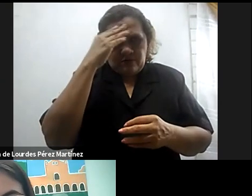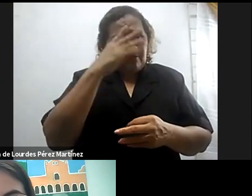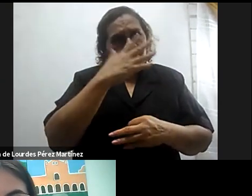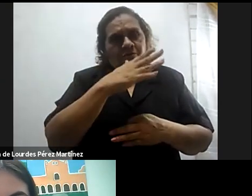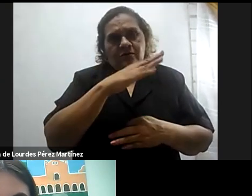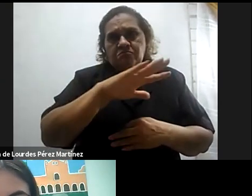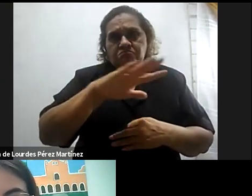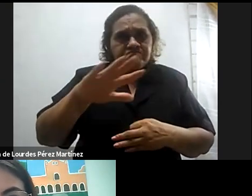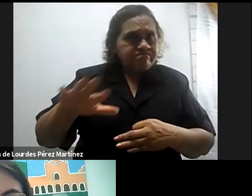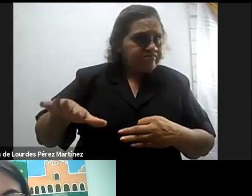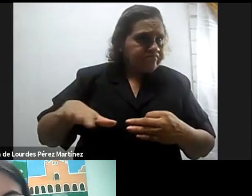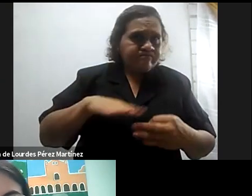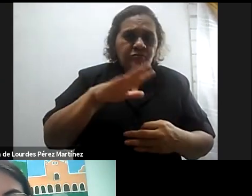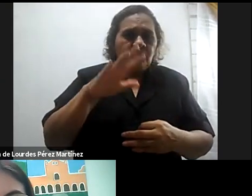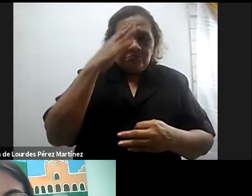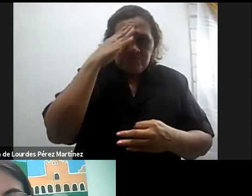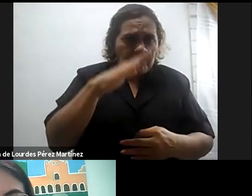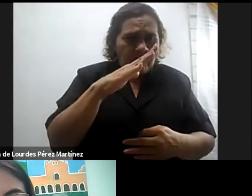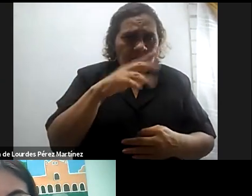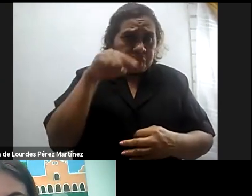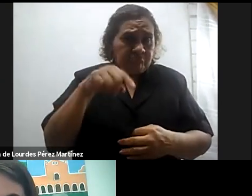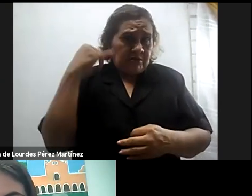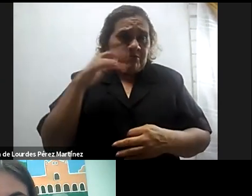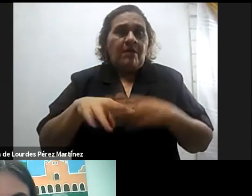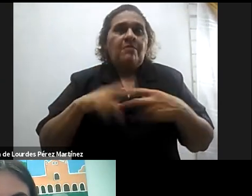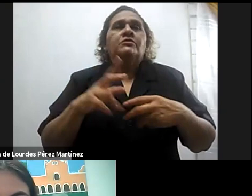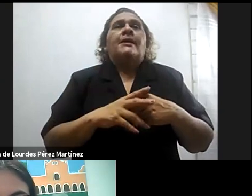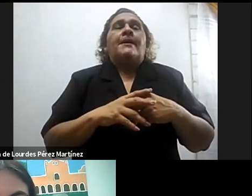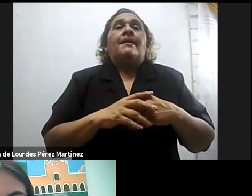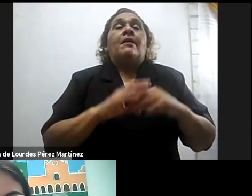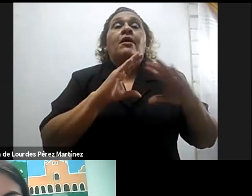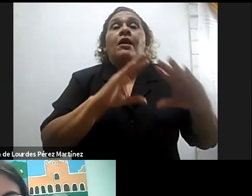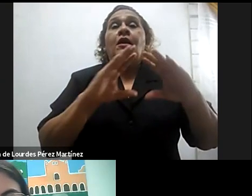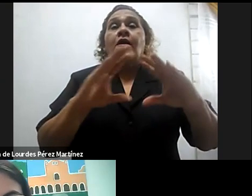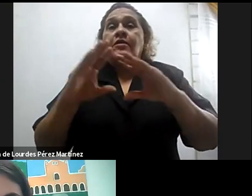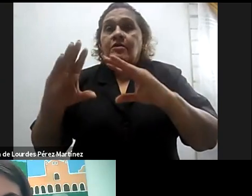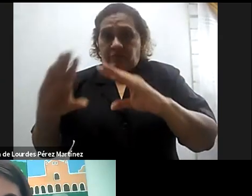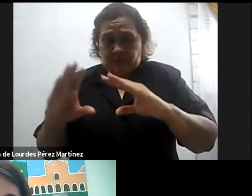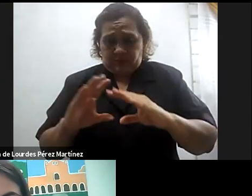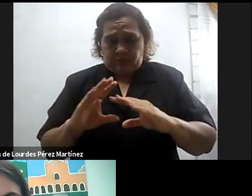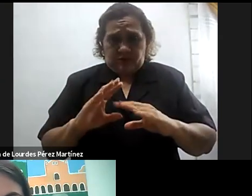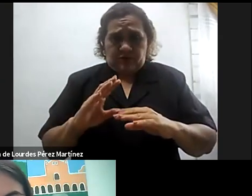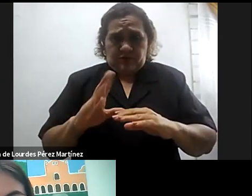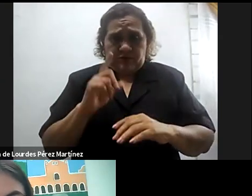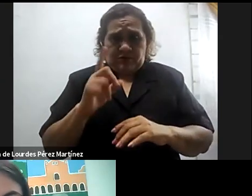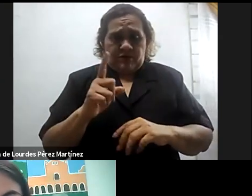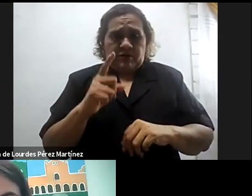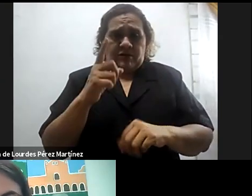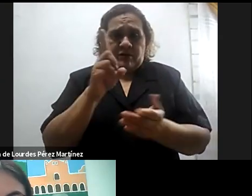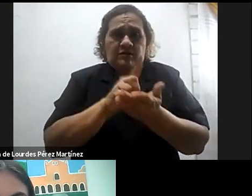caso de estos aquí en Yucatán, así que por favor vamos a prevenir este tipo de discapacidad por pie